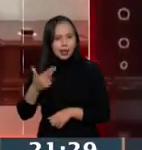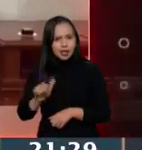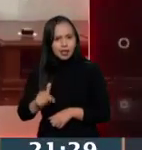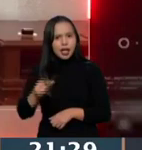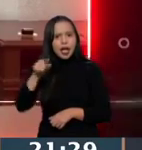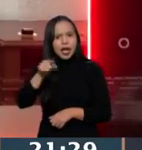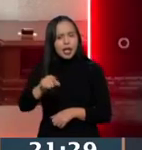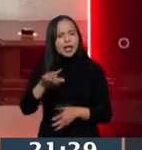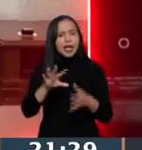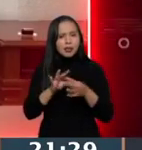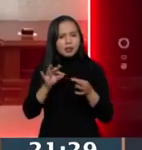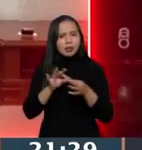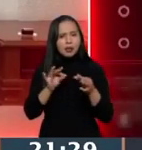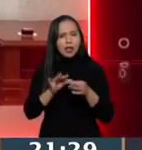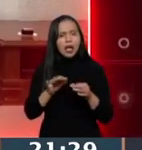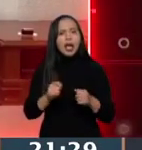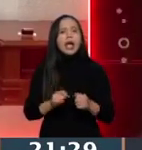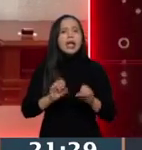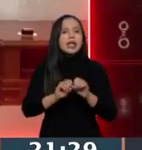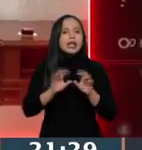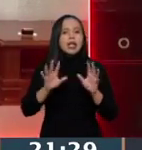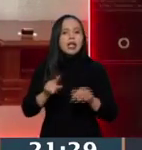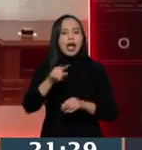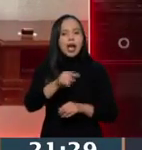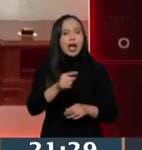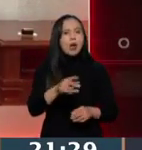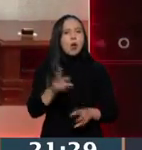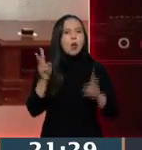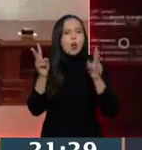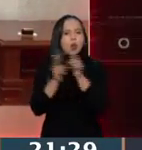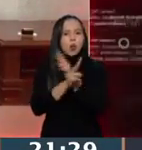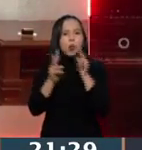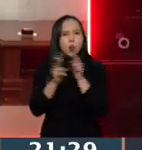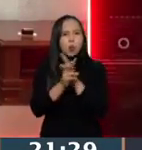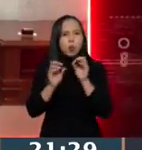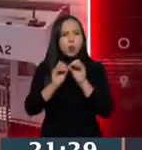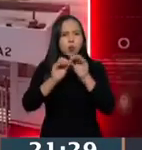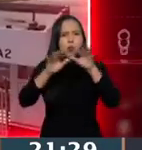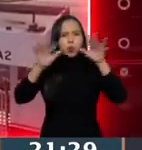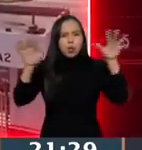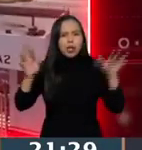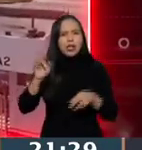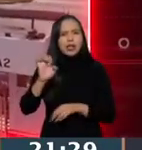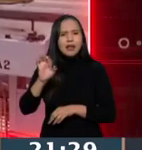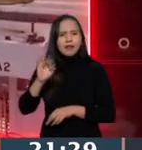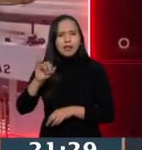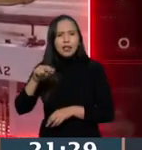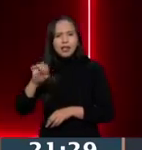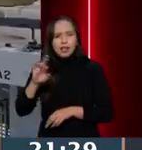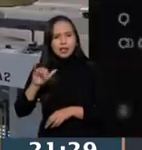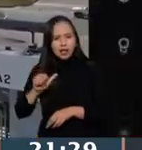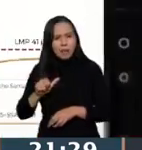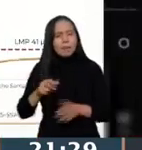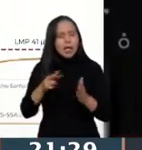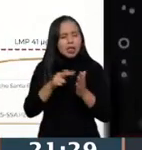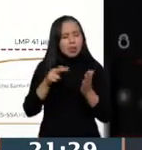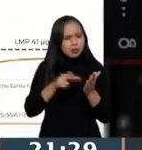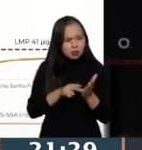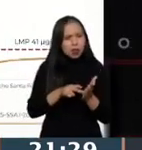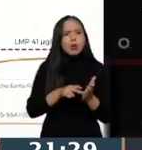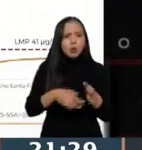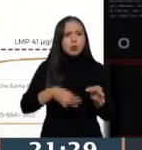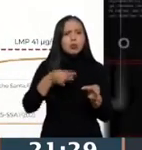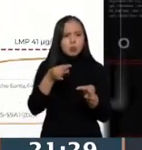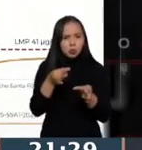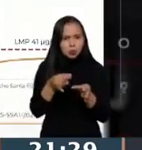de Pemex, aclaró que los monitoreos de calidad del aire en la zona de influencia de la refinería cumplen con los parámetros establecidos